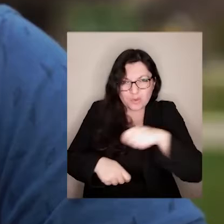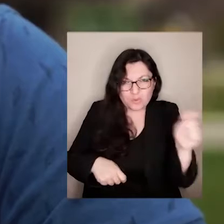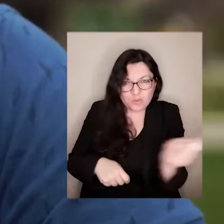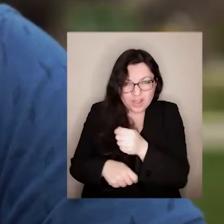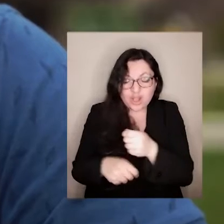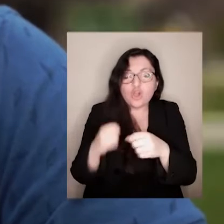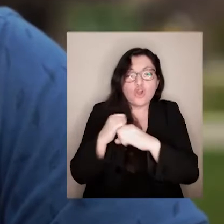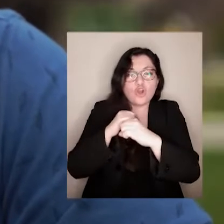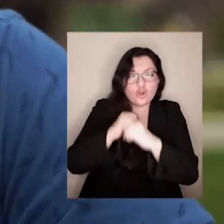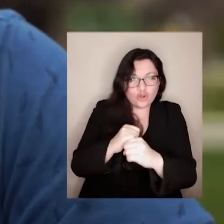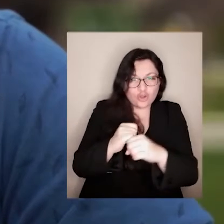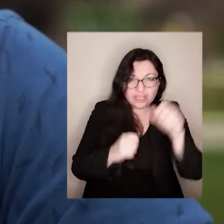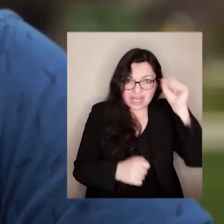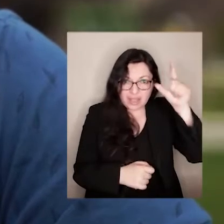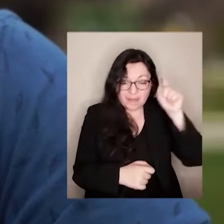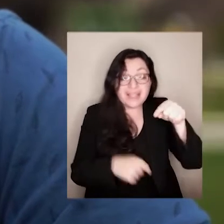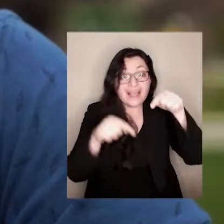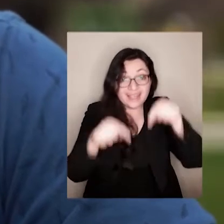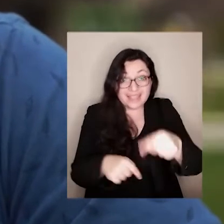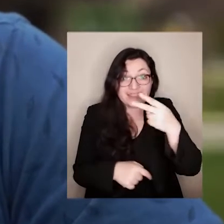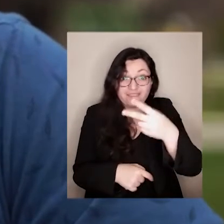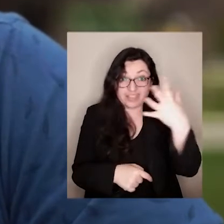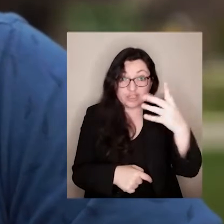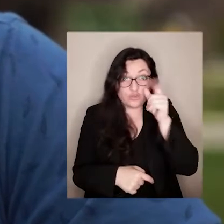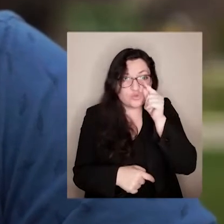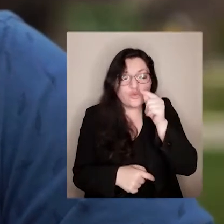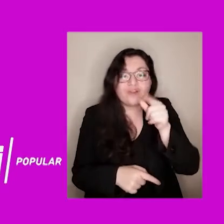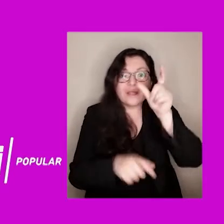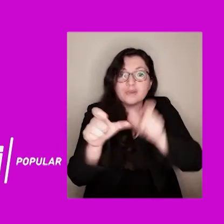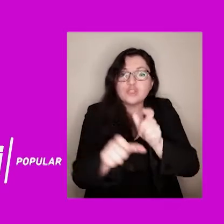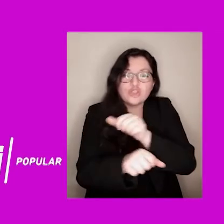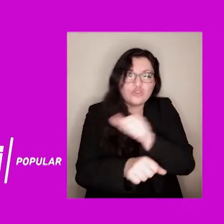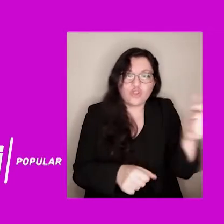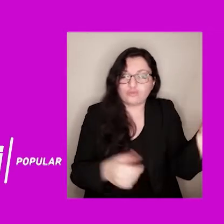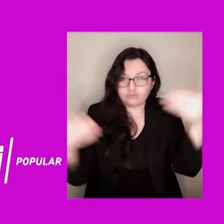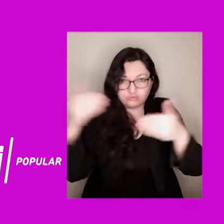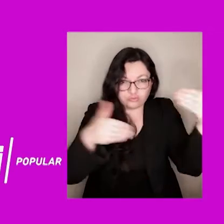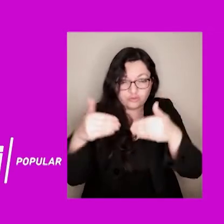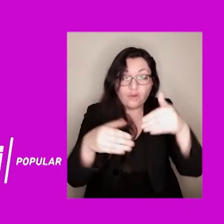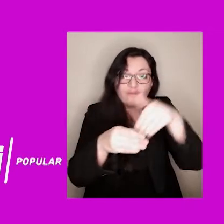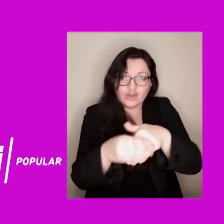25 de octubre no puede faltar nadie. Vota rechazo.